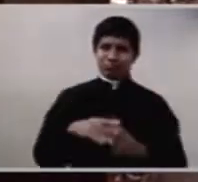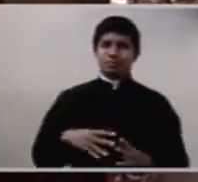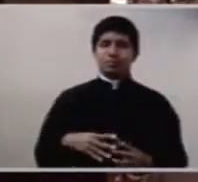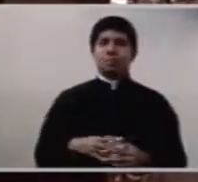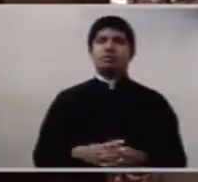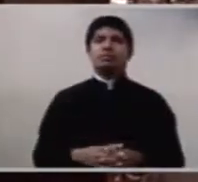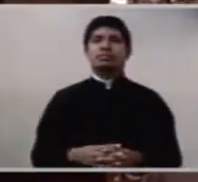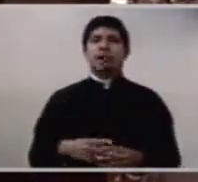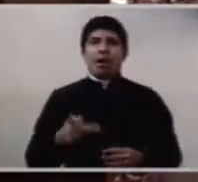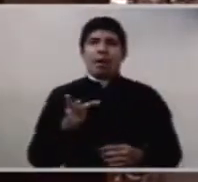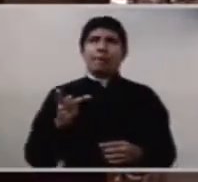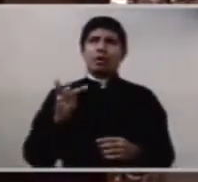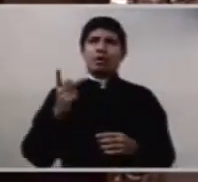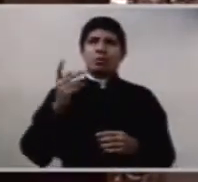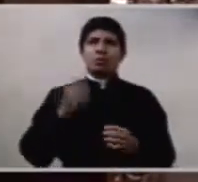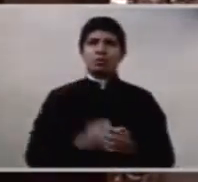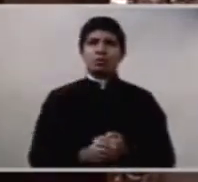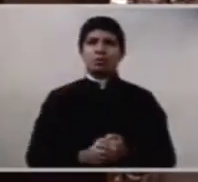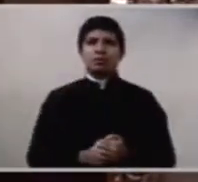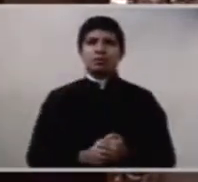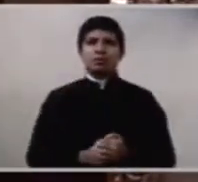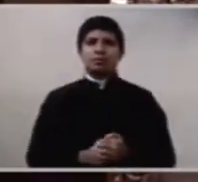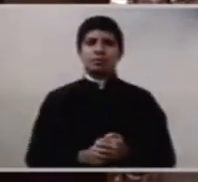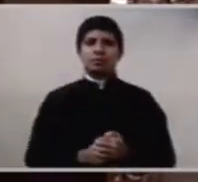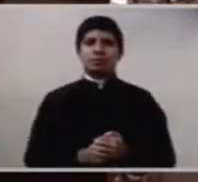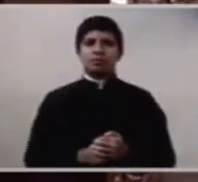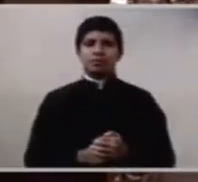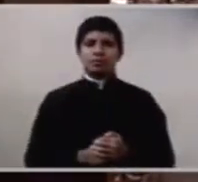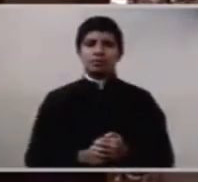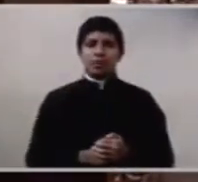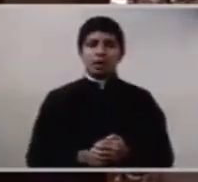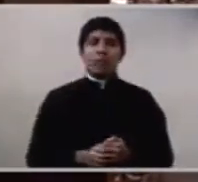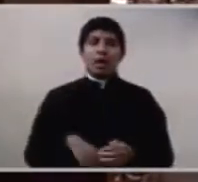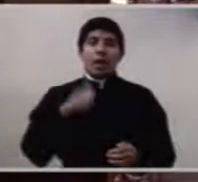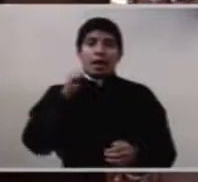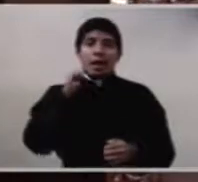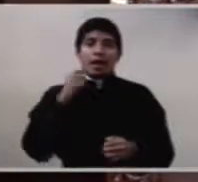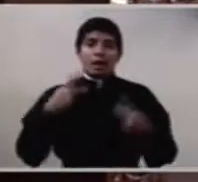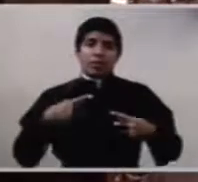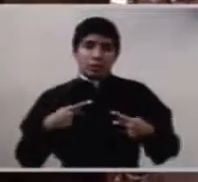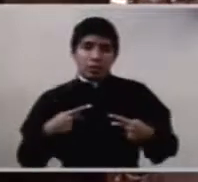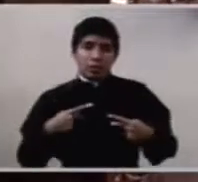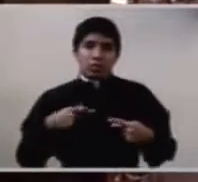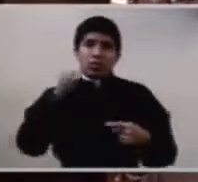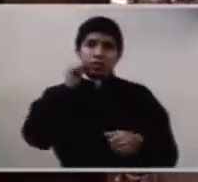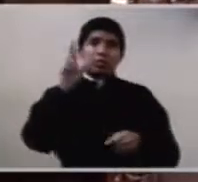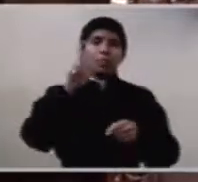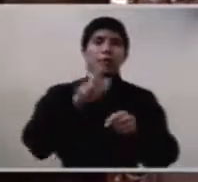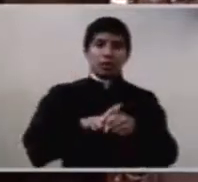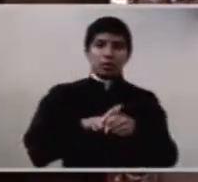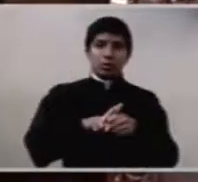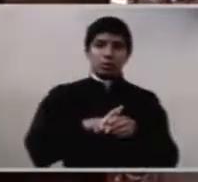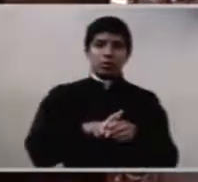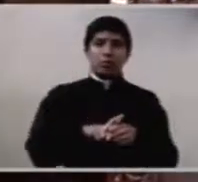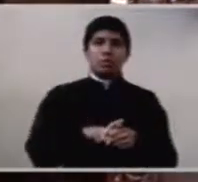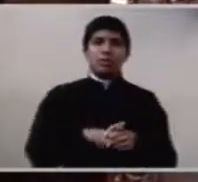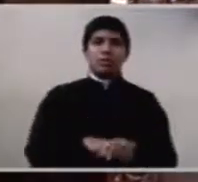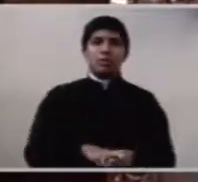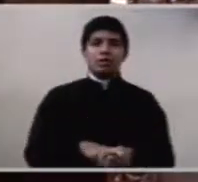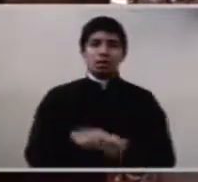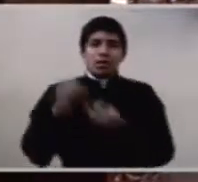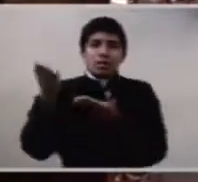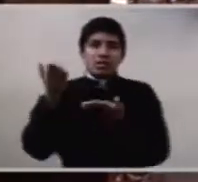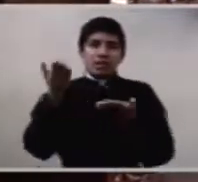las personas encargadas del templo. Los publicanos y las prostitutas llegarán primero